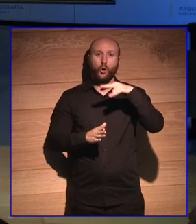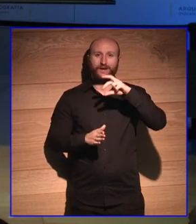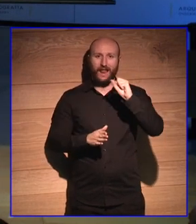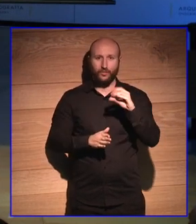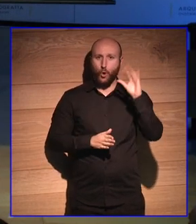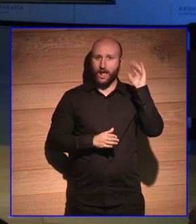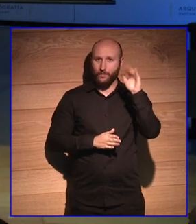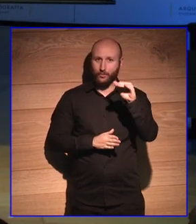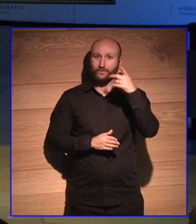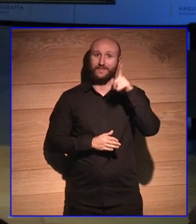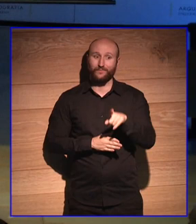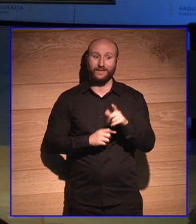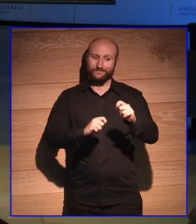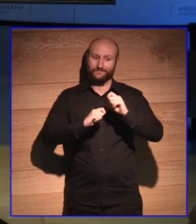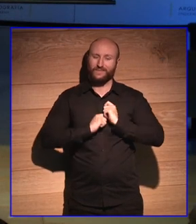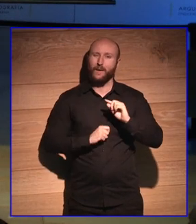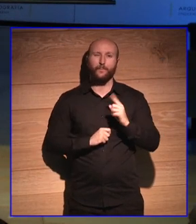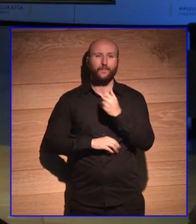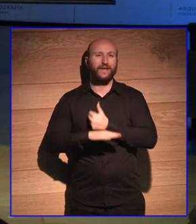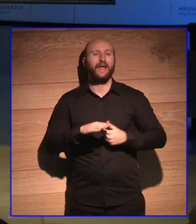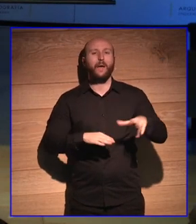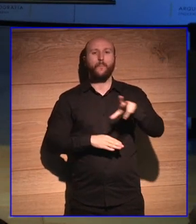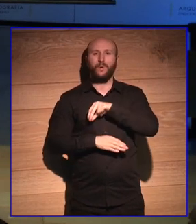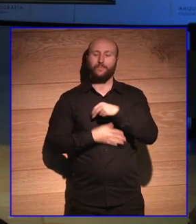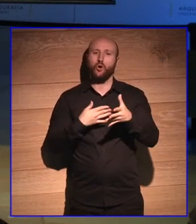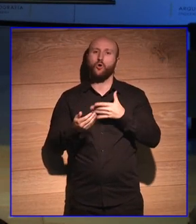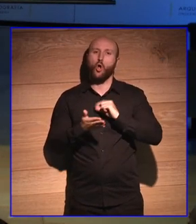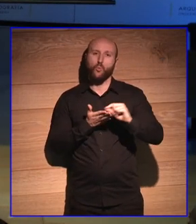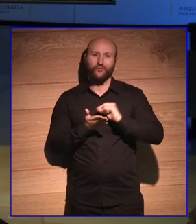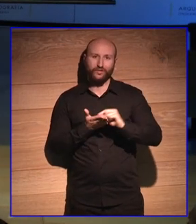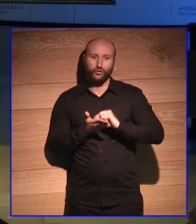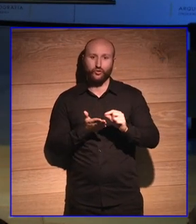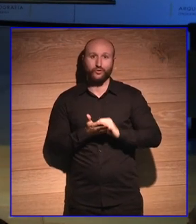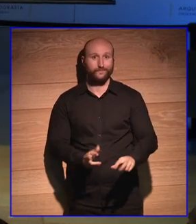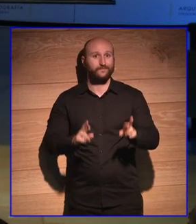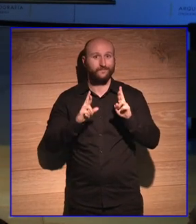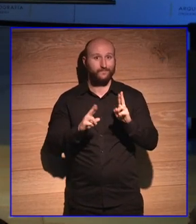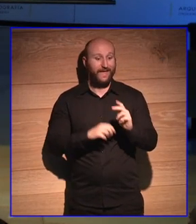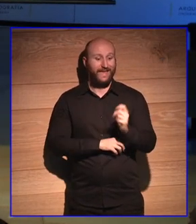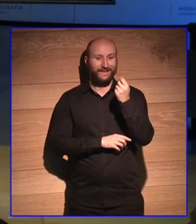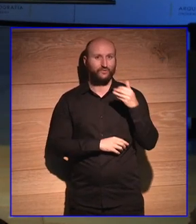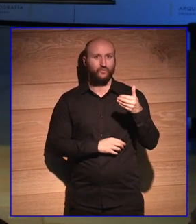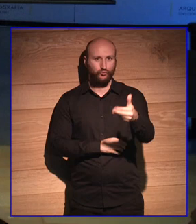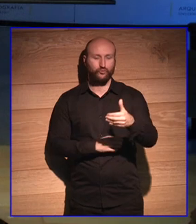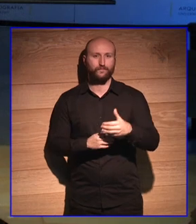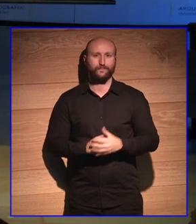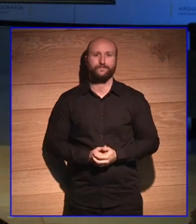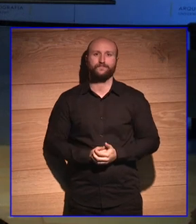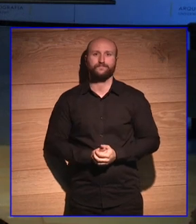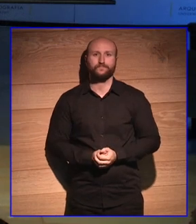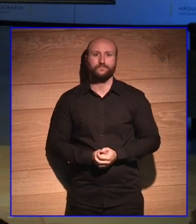obtuvo no hace mucho el primer premio de composición ya la que sin duda esperan resonantes éxitos en su carrera artística